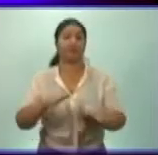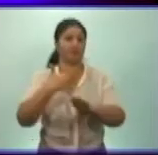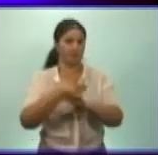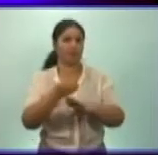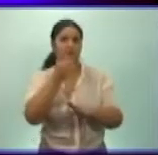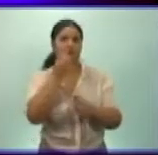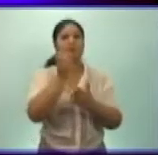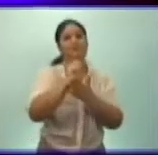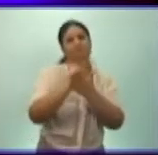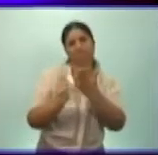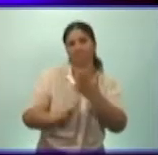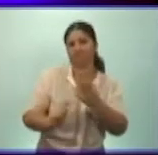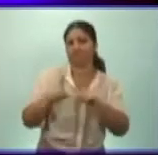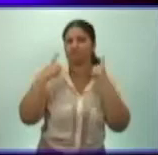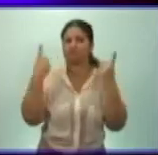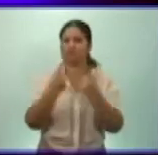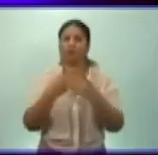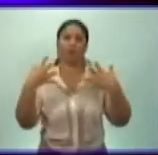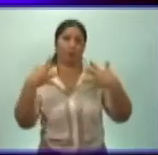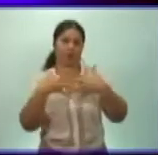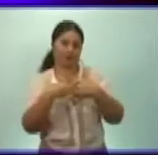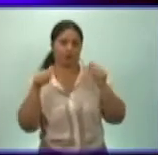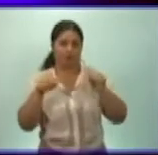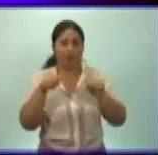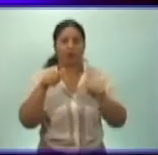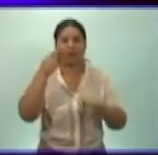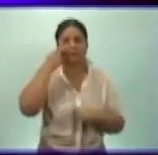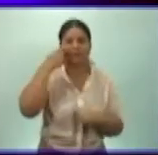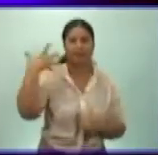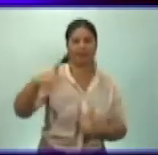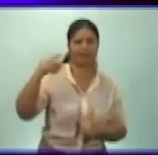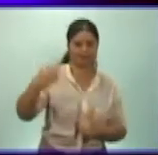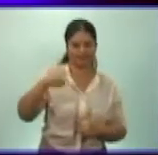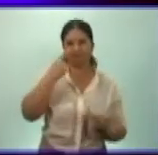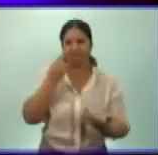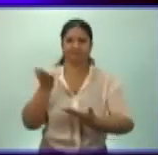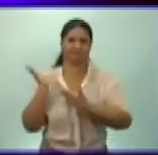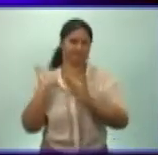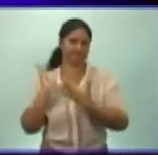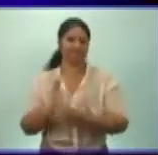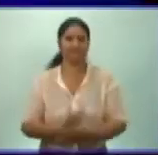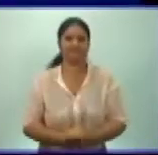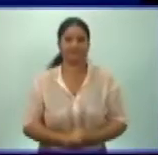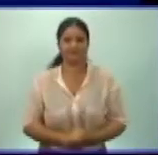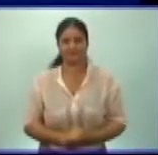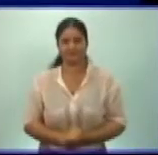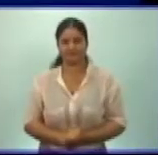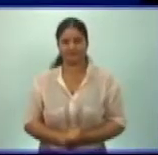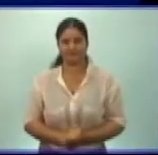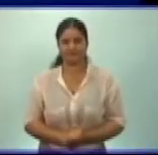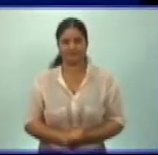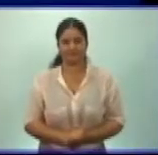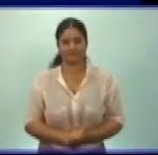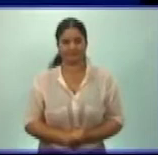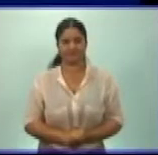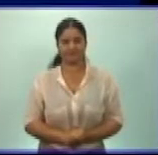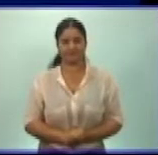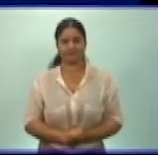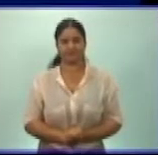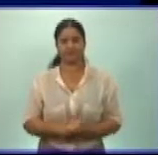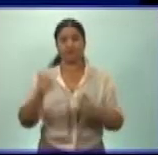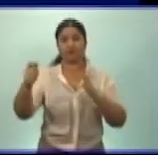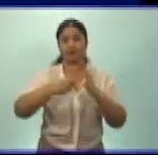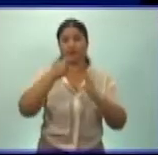notas primero de la siguiente guía de observación. Veamos. El material se llama